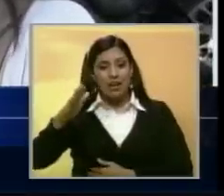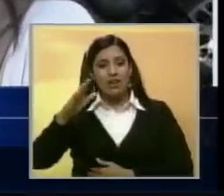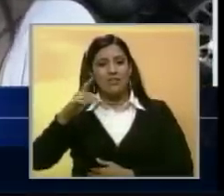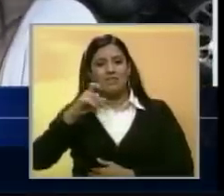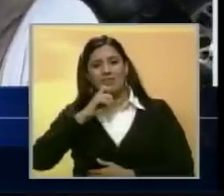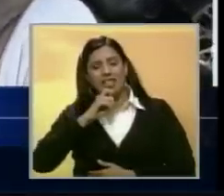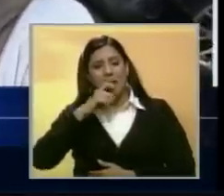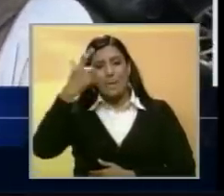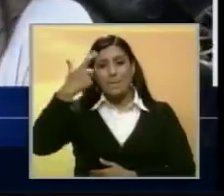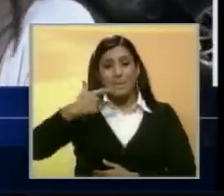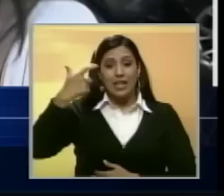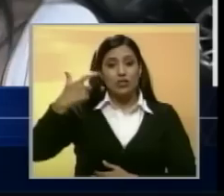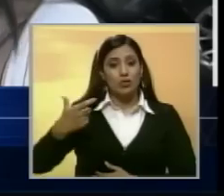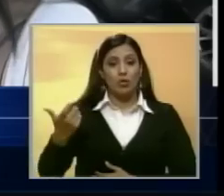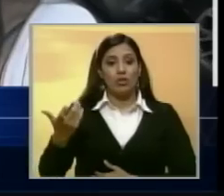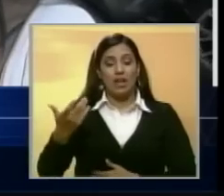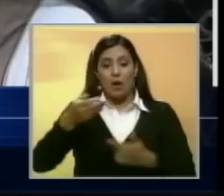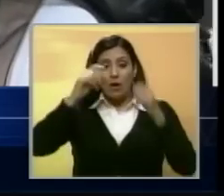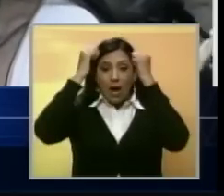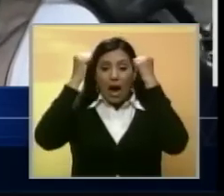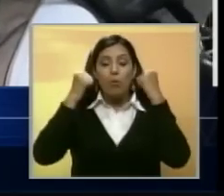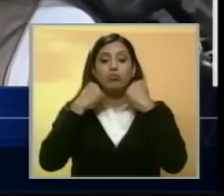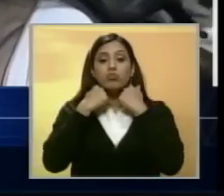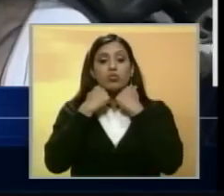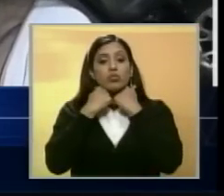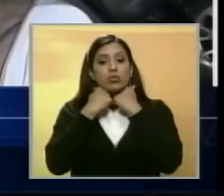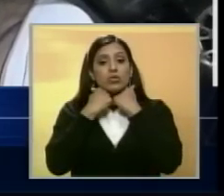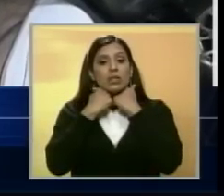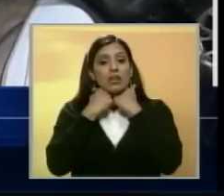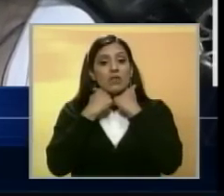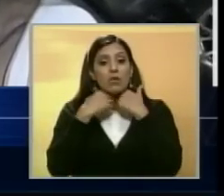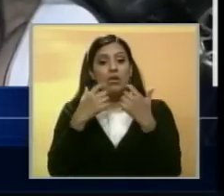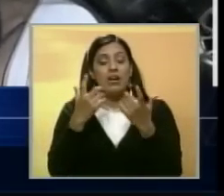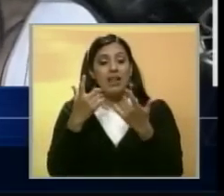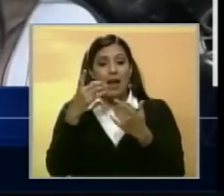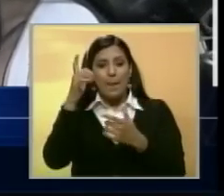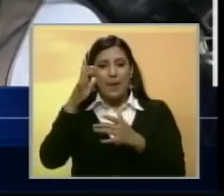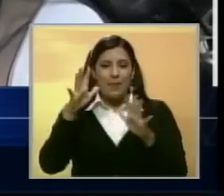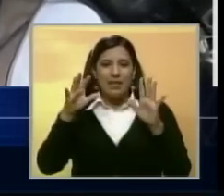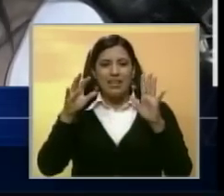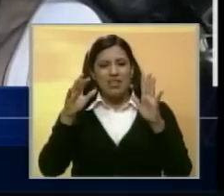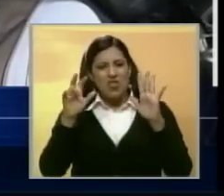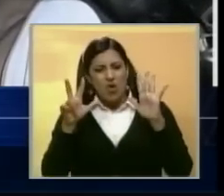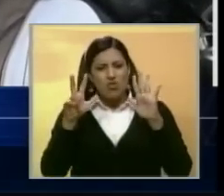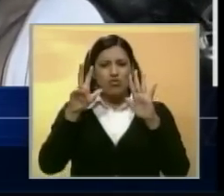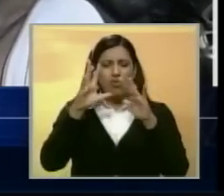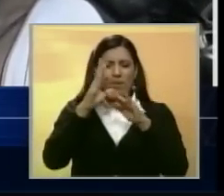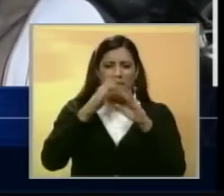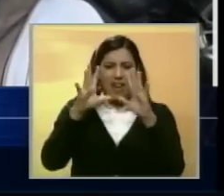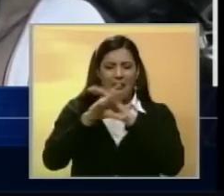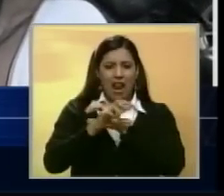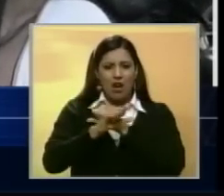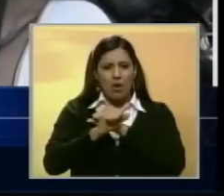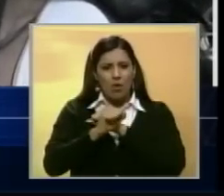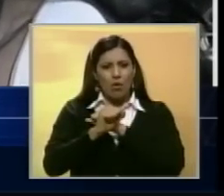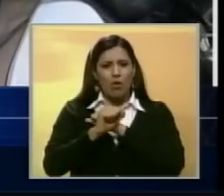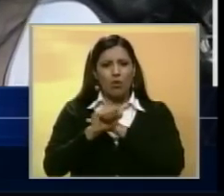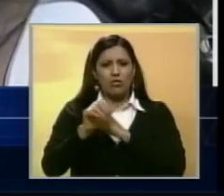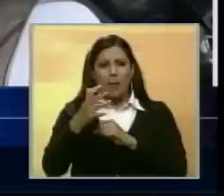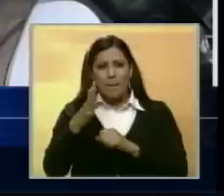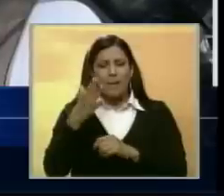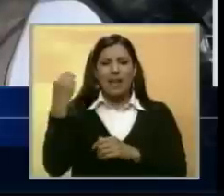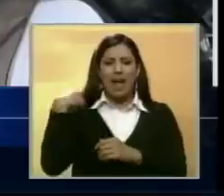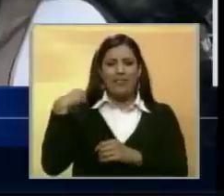unos sujetos encapuchados. Ya como a las 8:30 de la noche ya